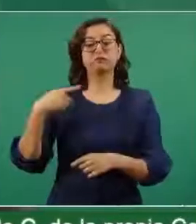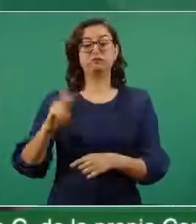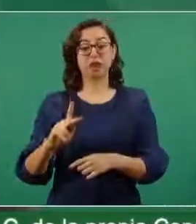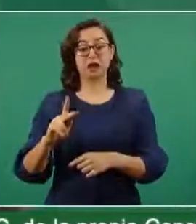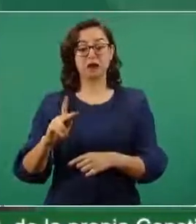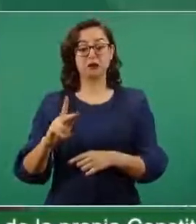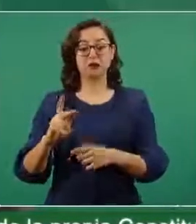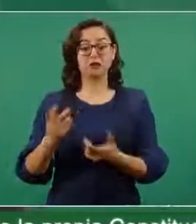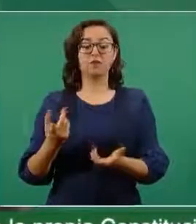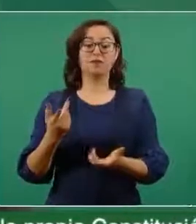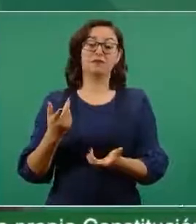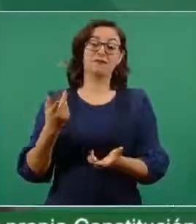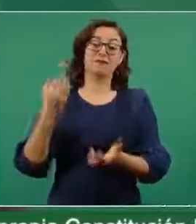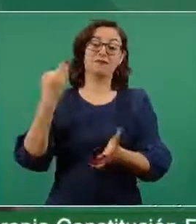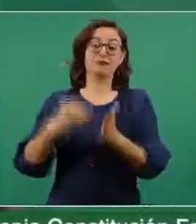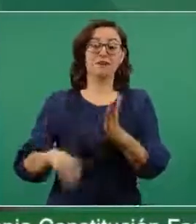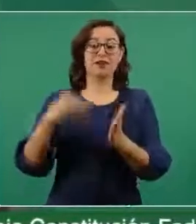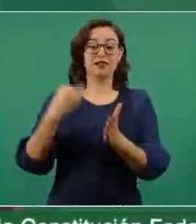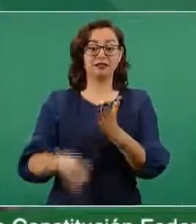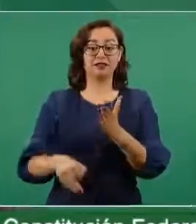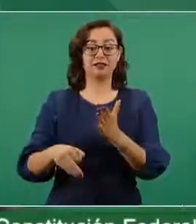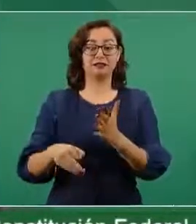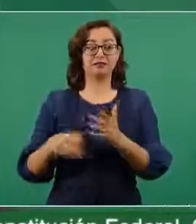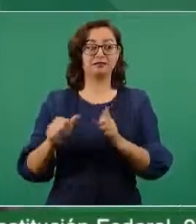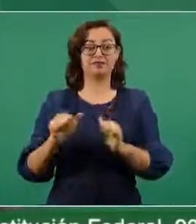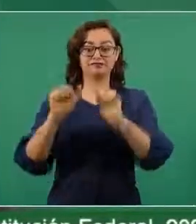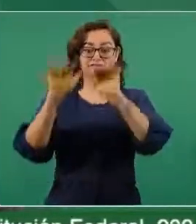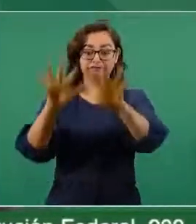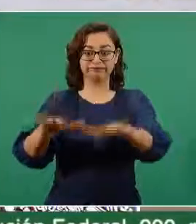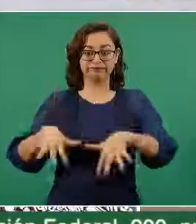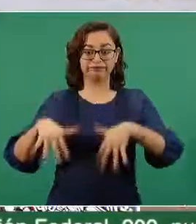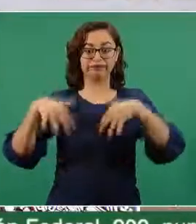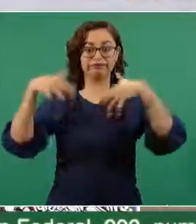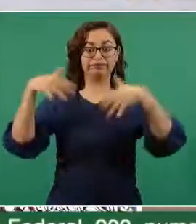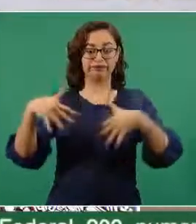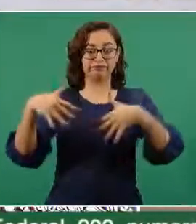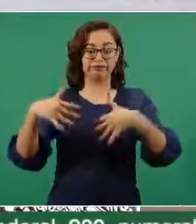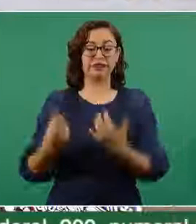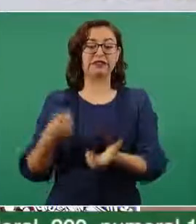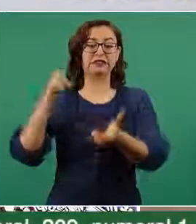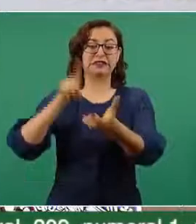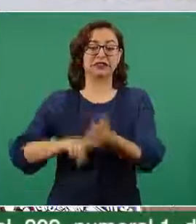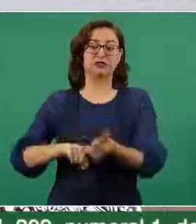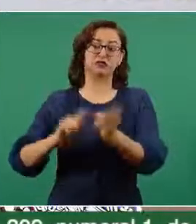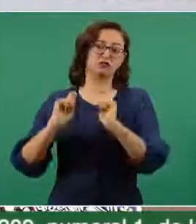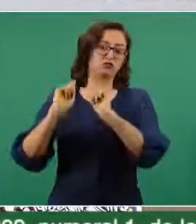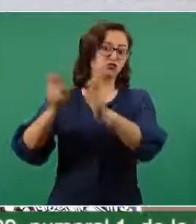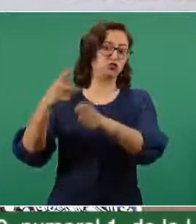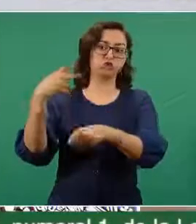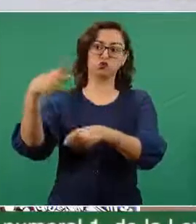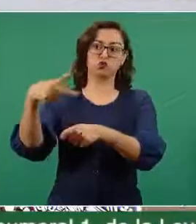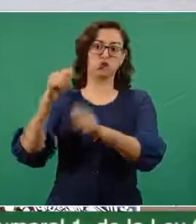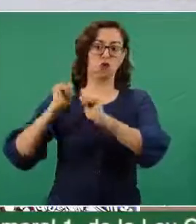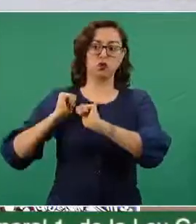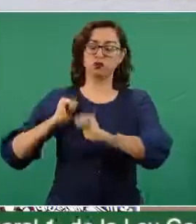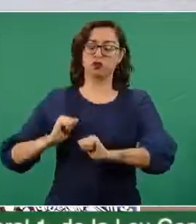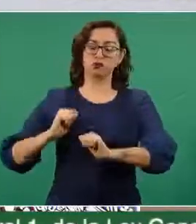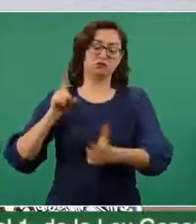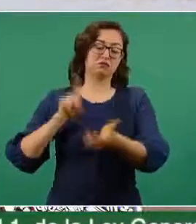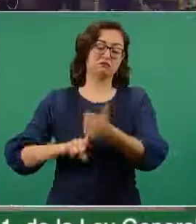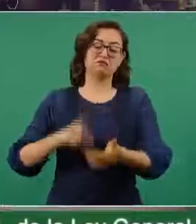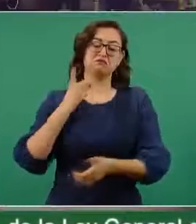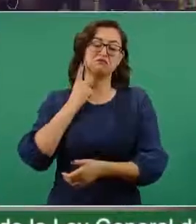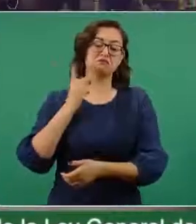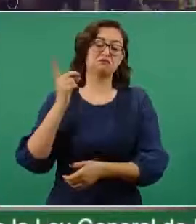pleno. Es un proceso que tiene que ver con el poder legislativo. Eso es lo que puedo